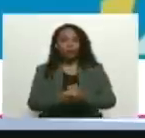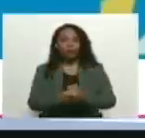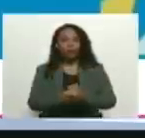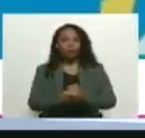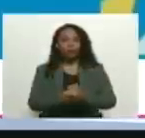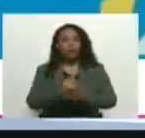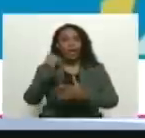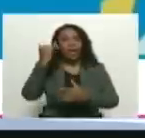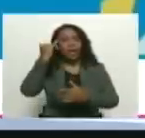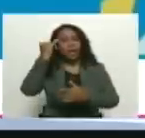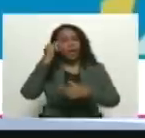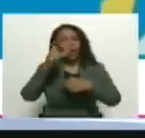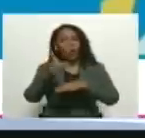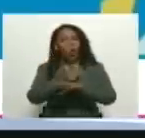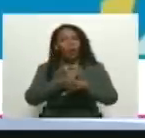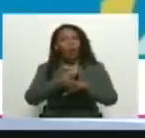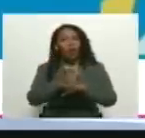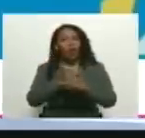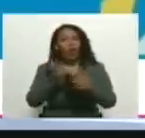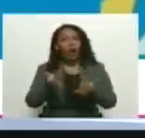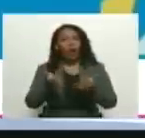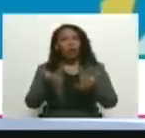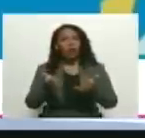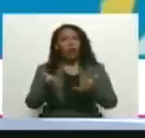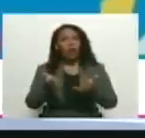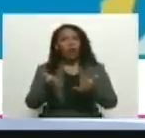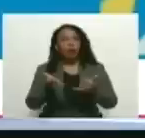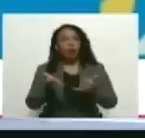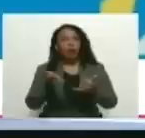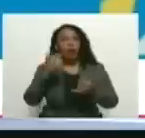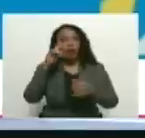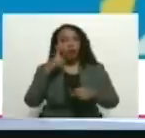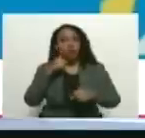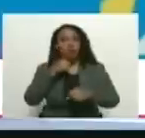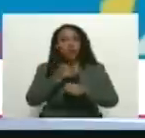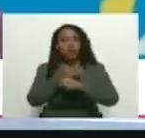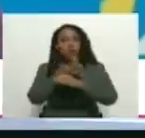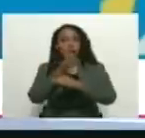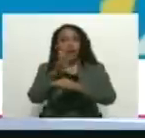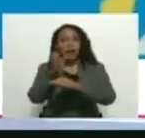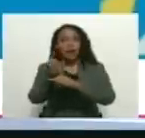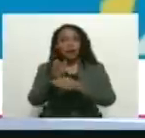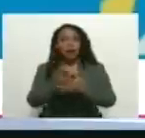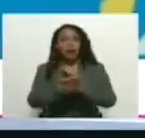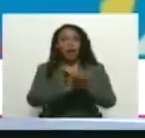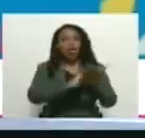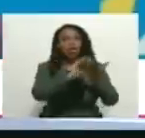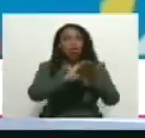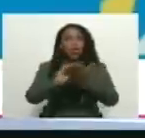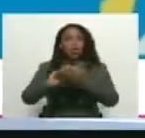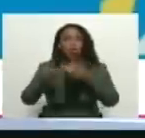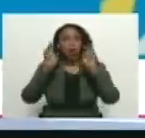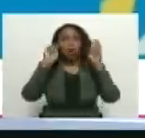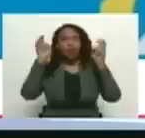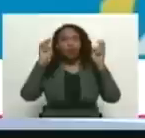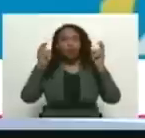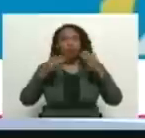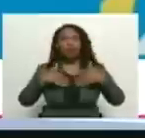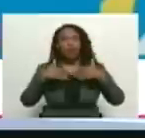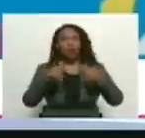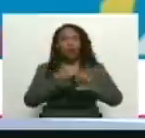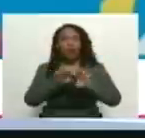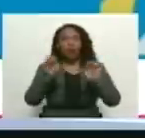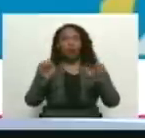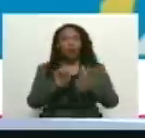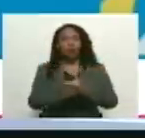la idea del gobierno obedencial, estemos obligados a ir al sitio, a resolver el tema de la salud, de la